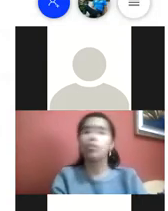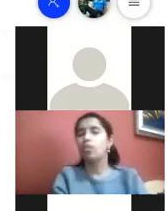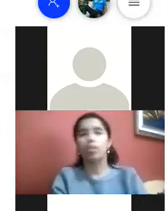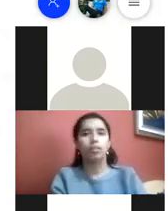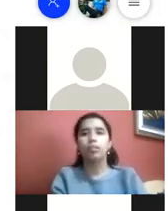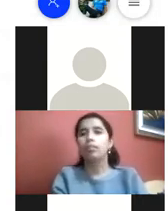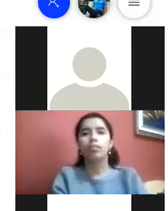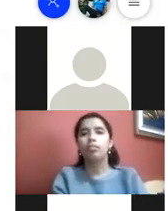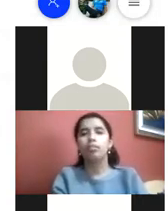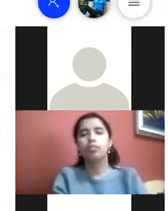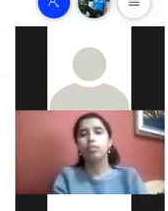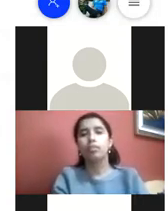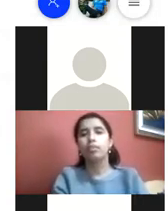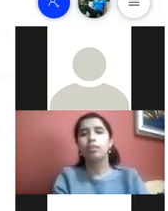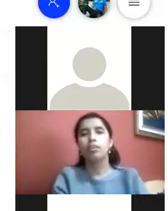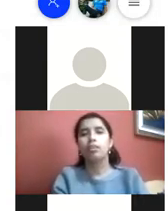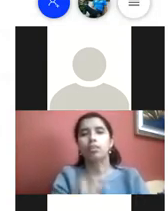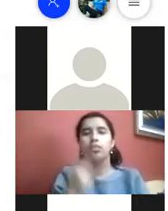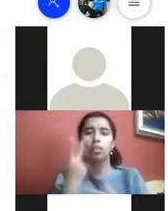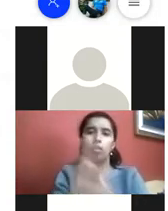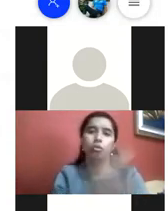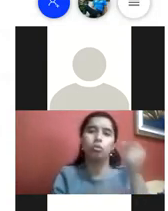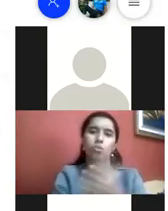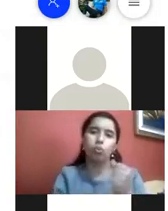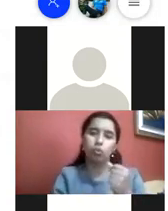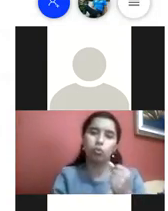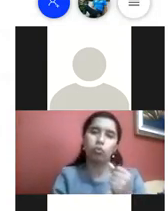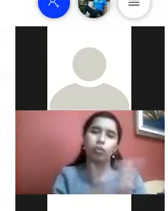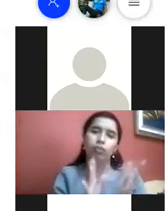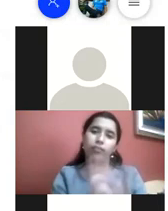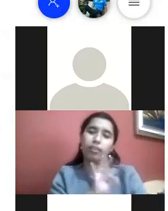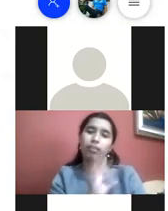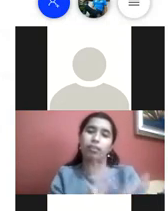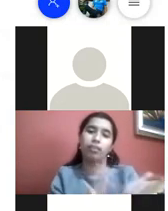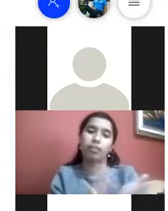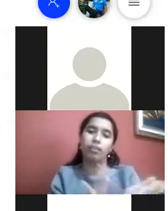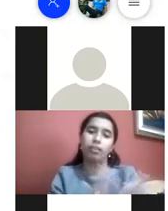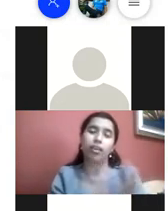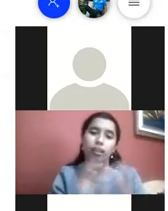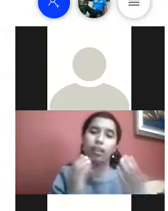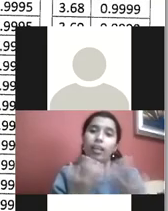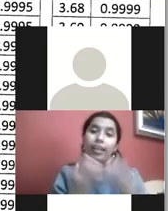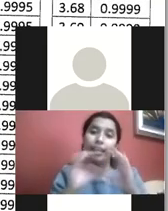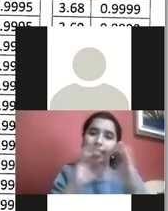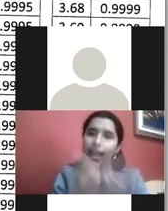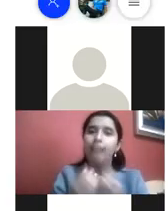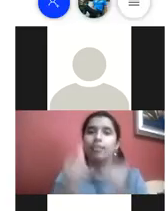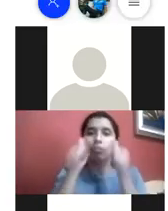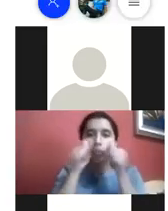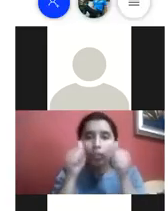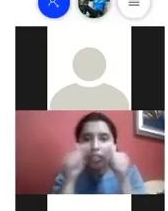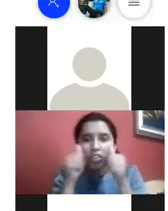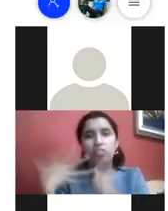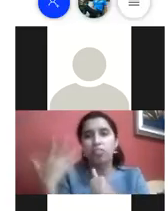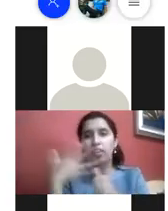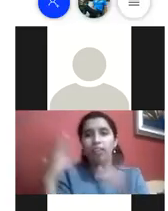Entonces, esa es la ventaja de que hemos hecho estos dos ya en la clase. Que si ya en el examen se le